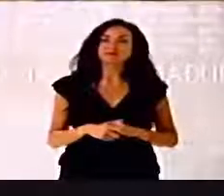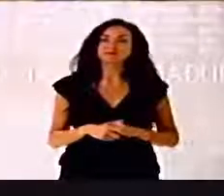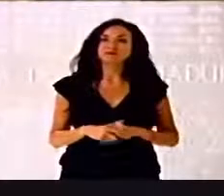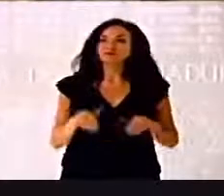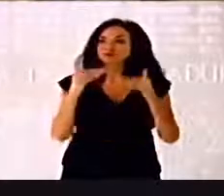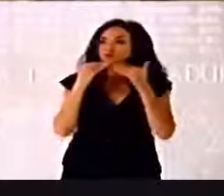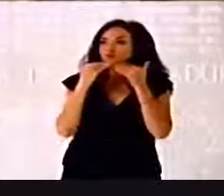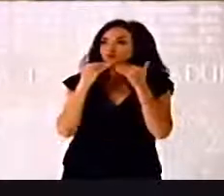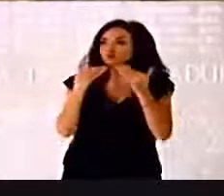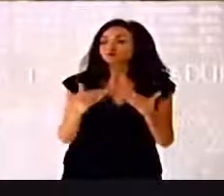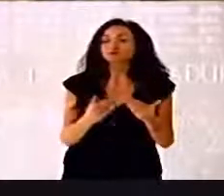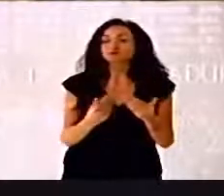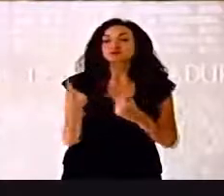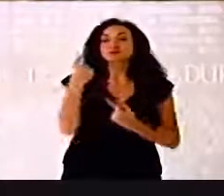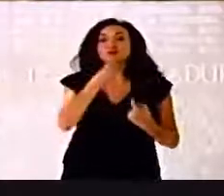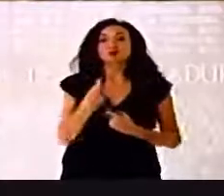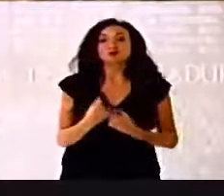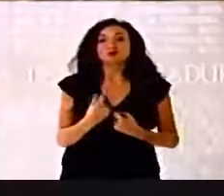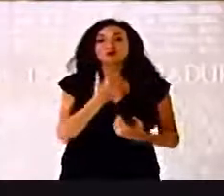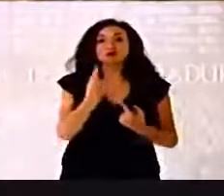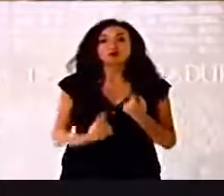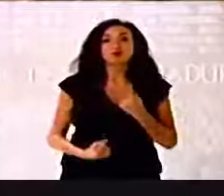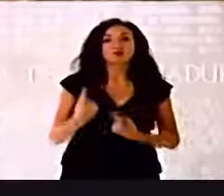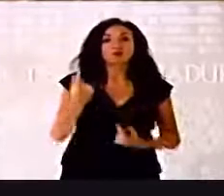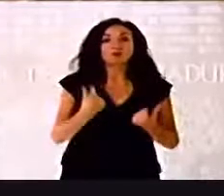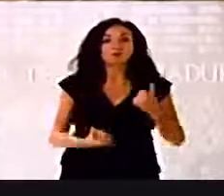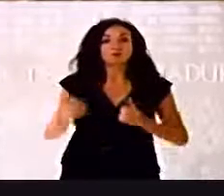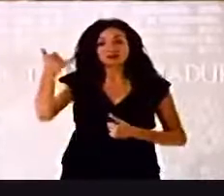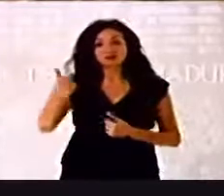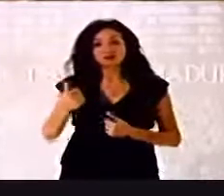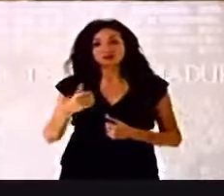Gracias, Fernando. ¿Alguna pregunta más? Alberto.